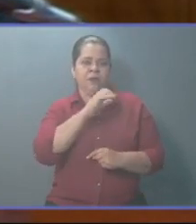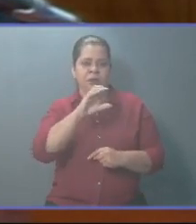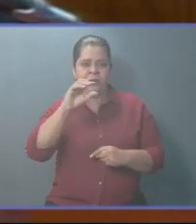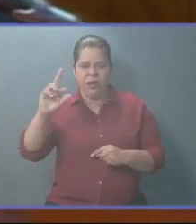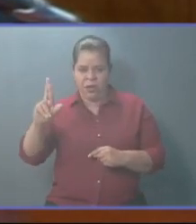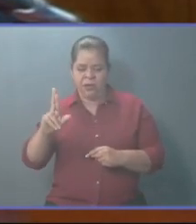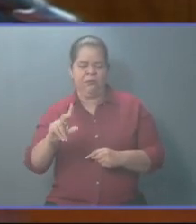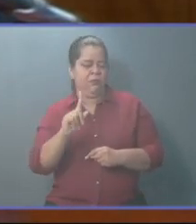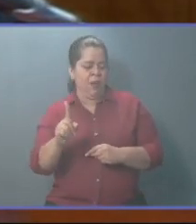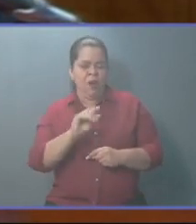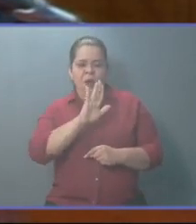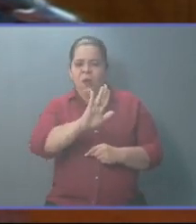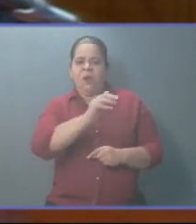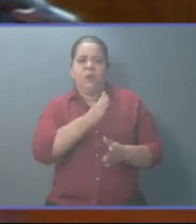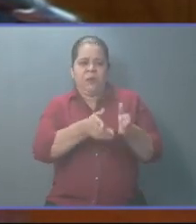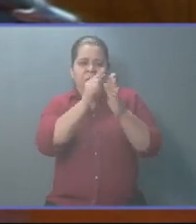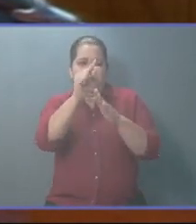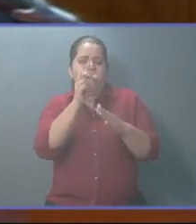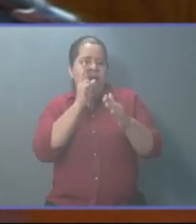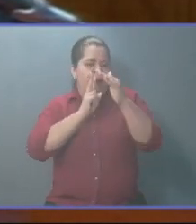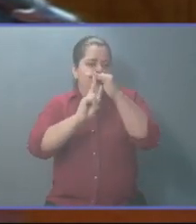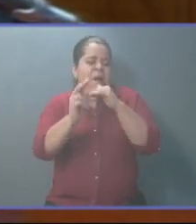su propia misión,